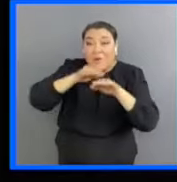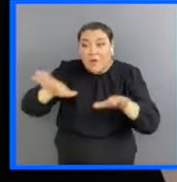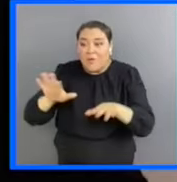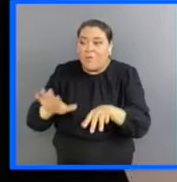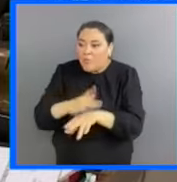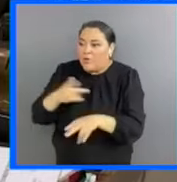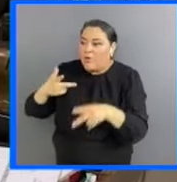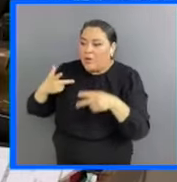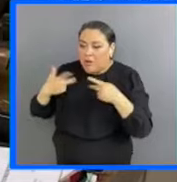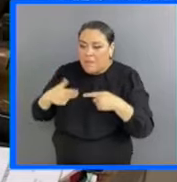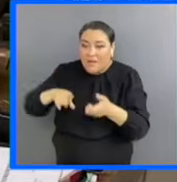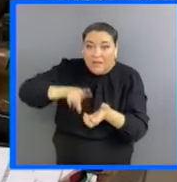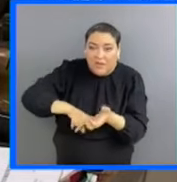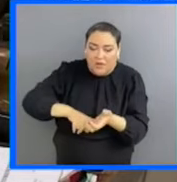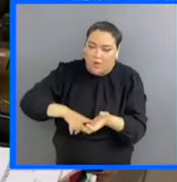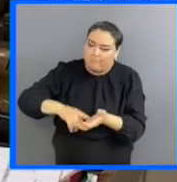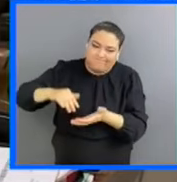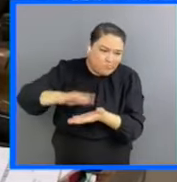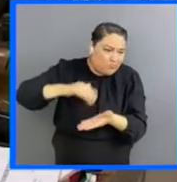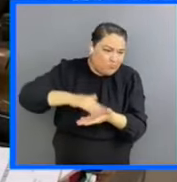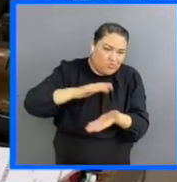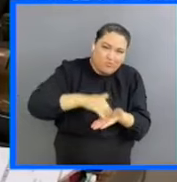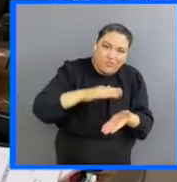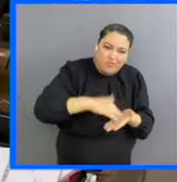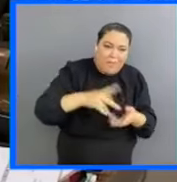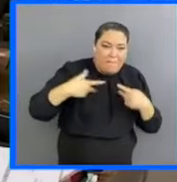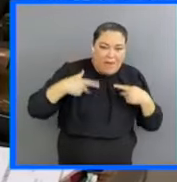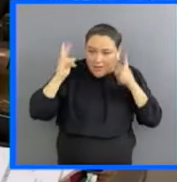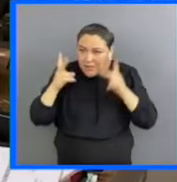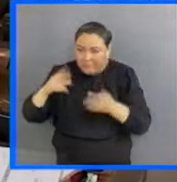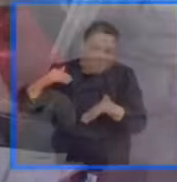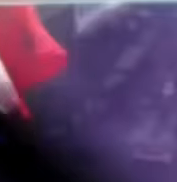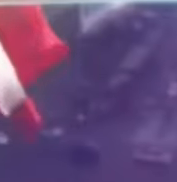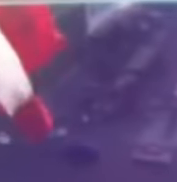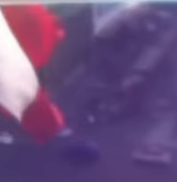personal administrativo y visitantes de los juzgados.